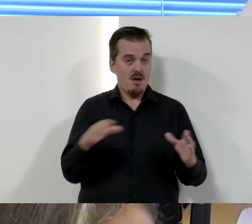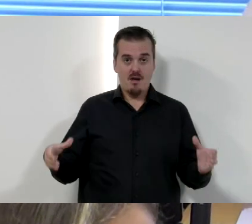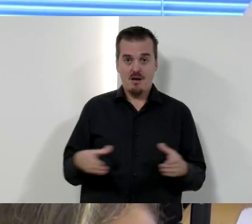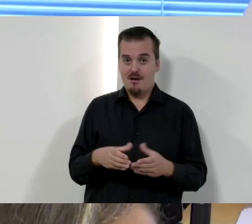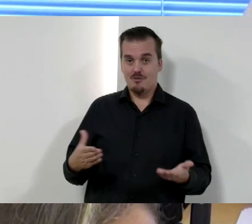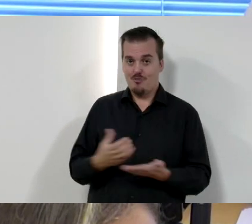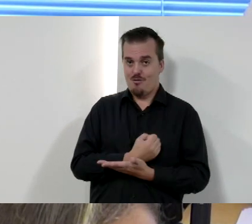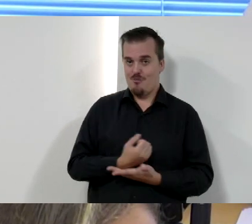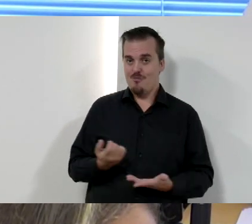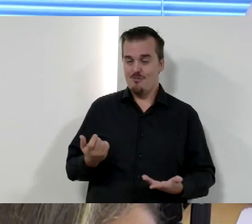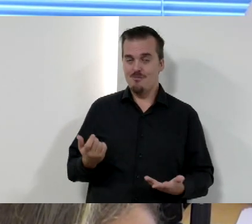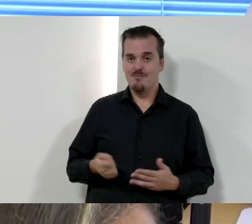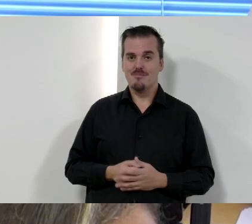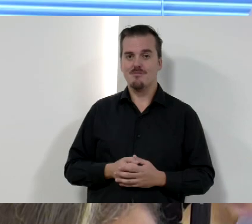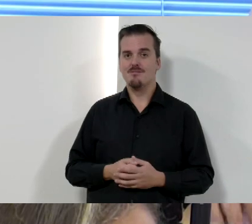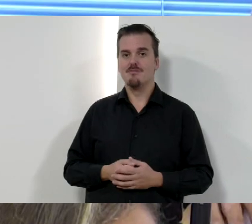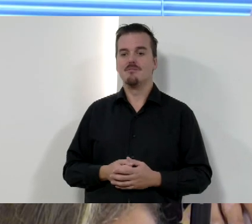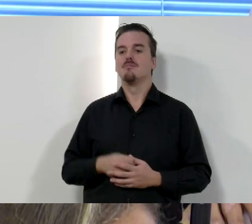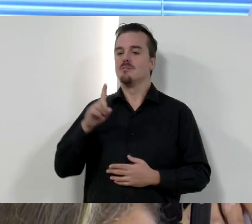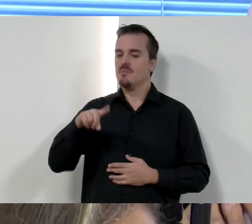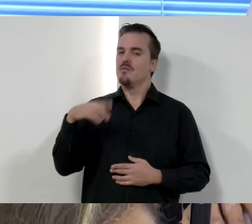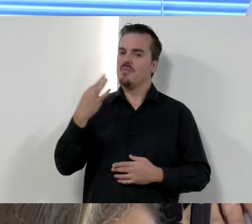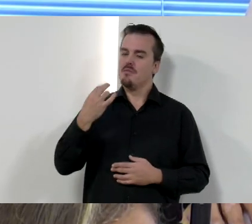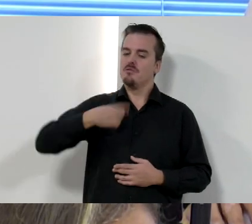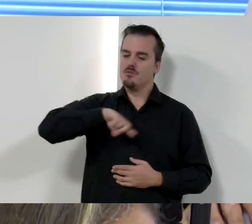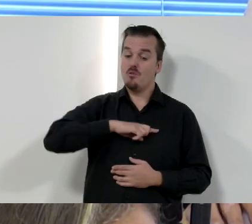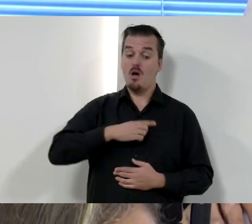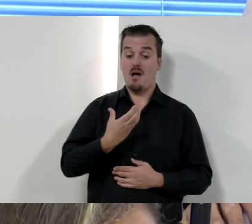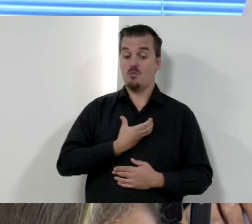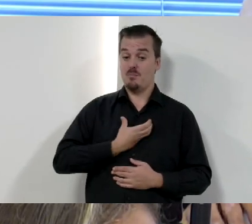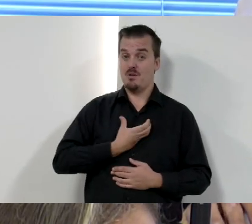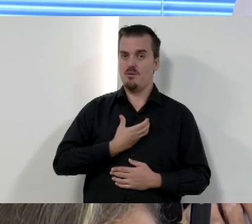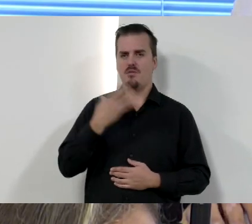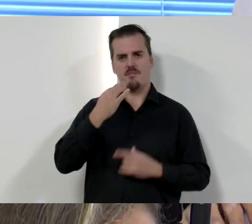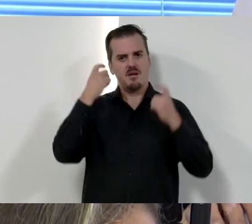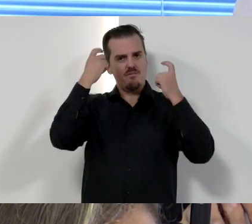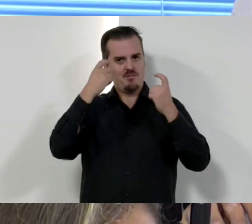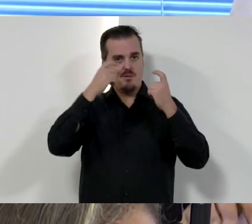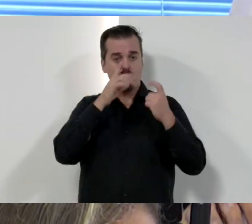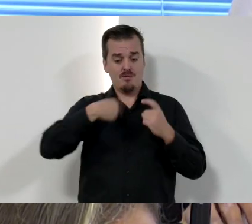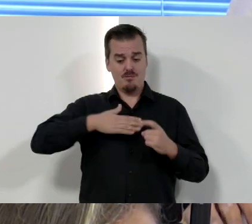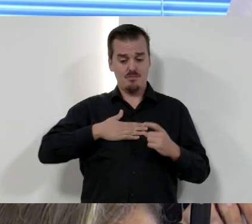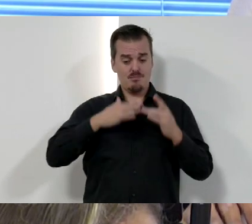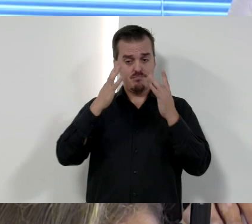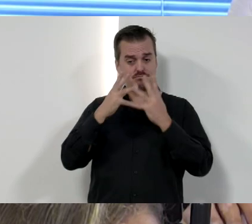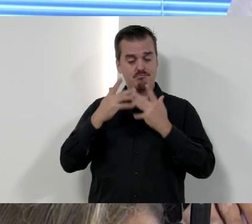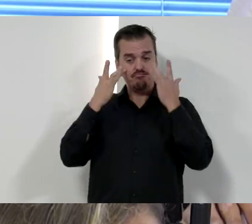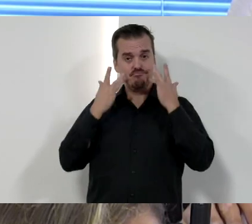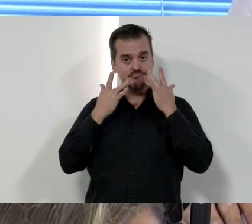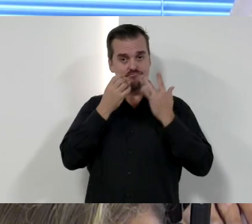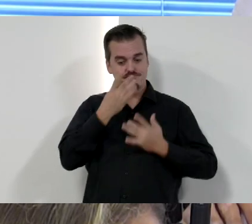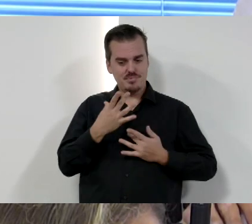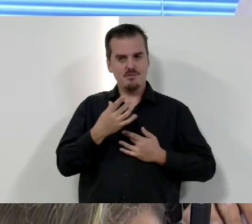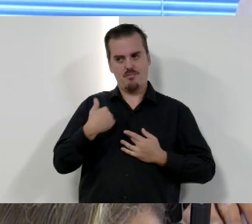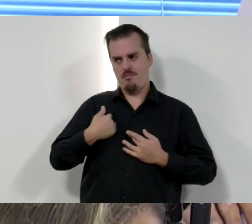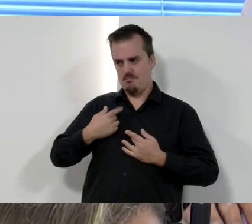que tendremos que hacer un esfuerzo también como ayuntamiento, que tiene unas cuentas afortunadamente saneadas y que hay que poner en valor,